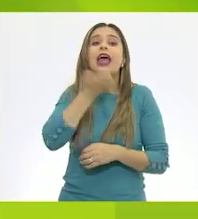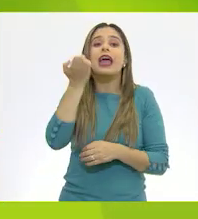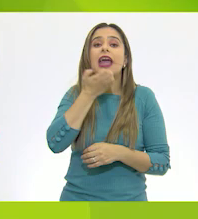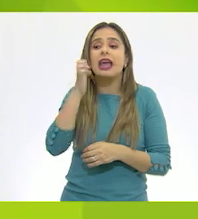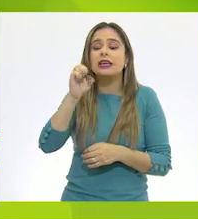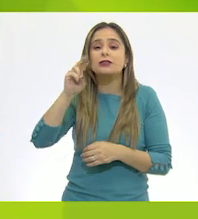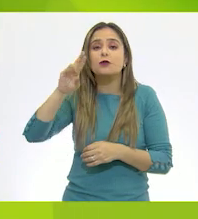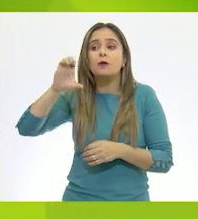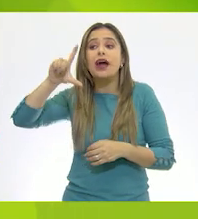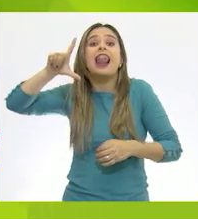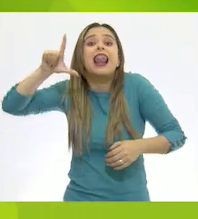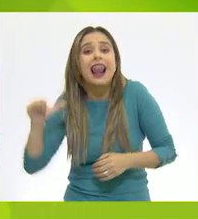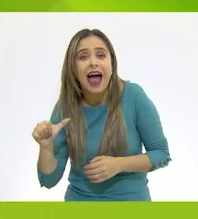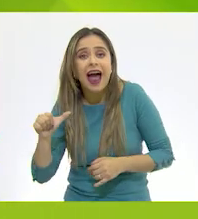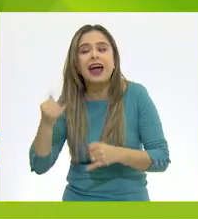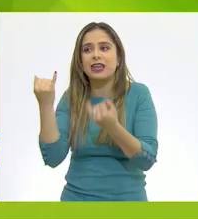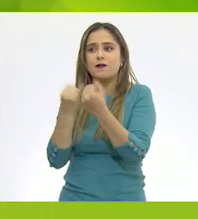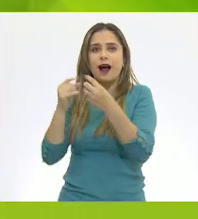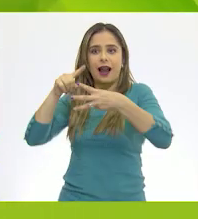escuela.